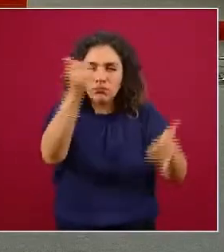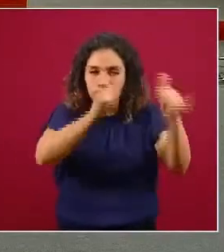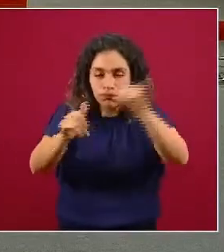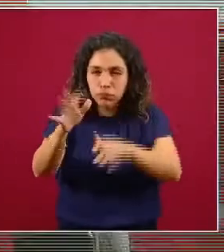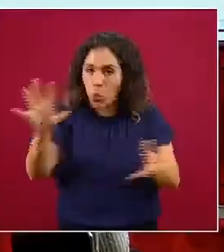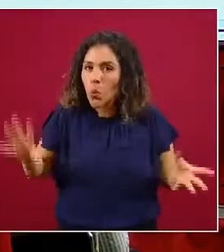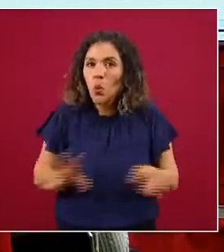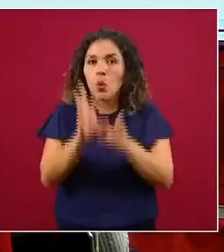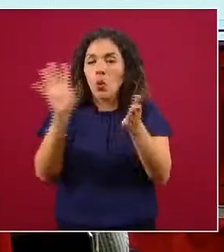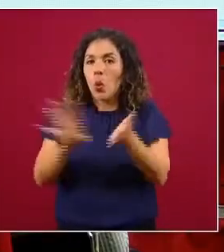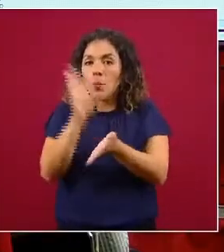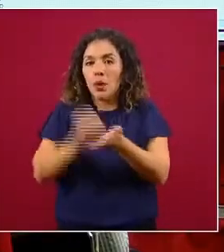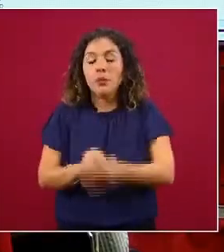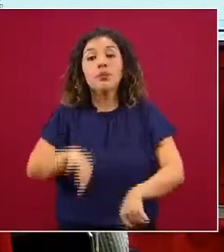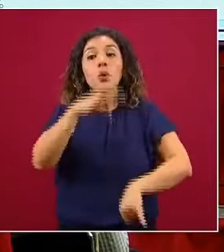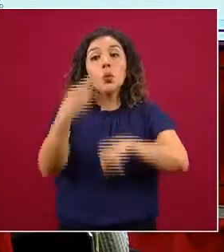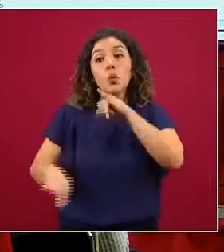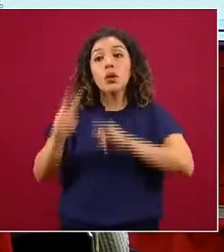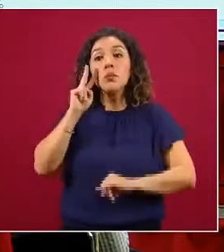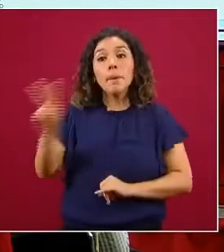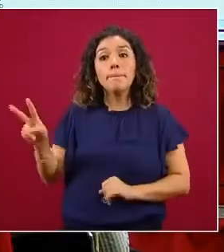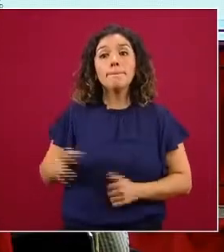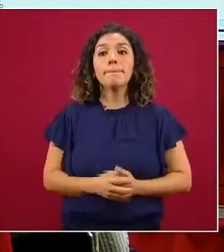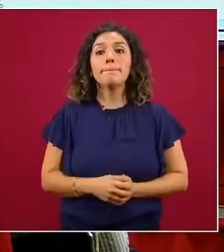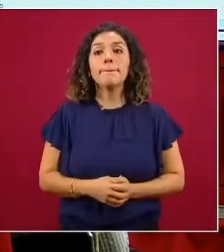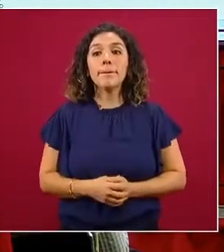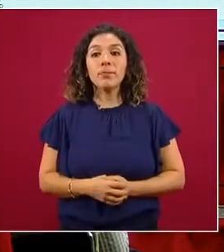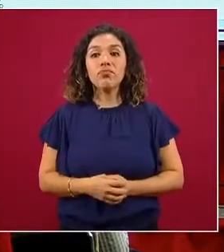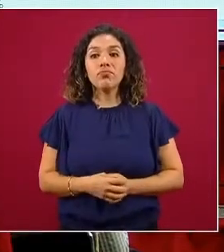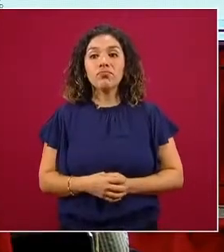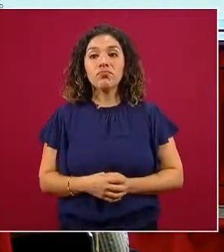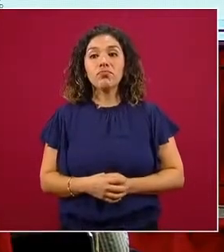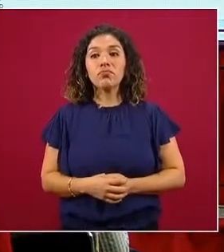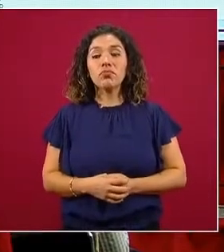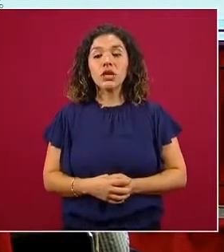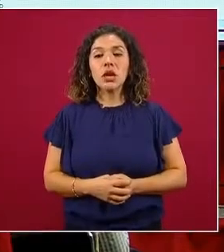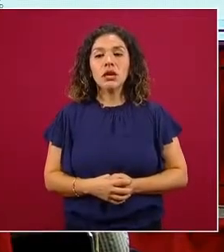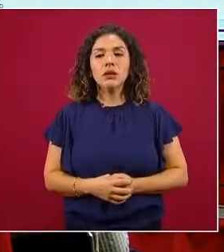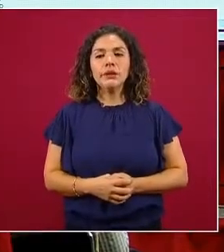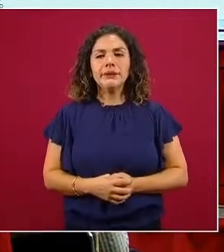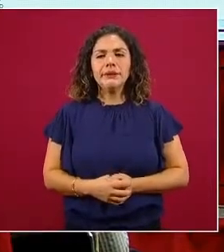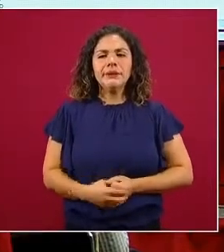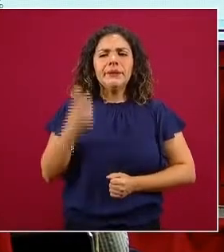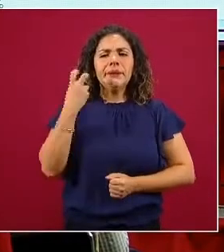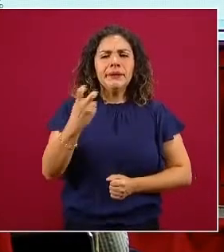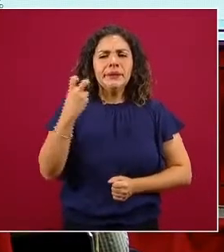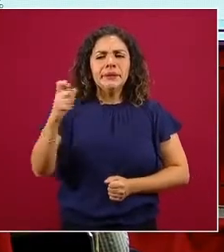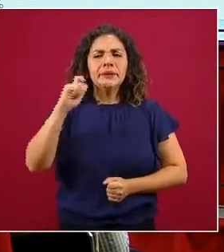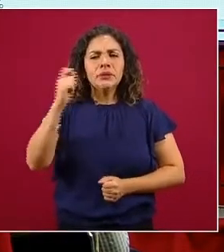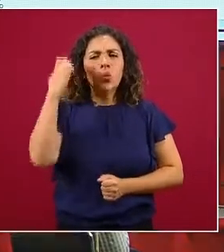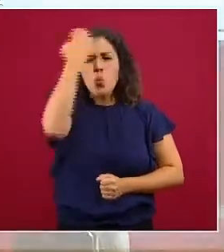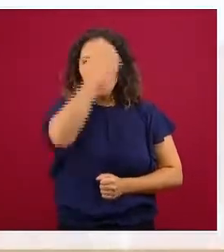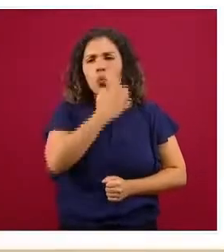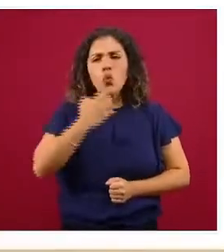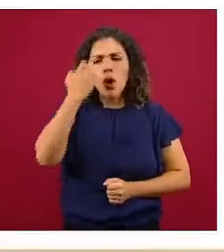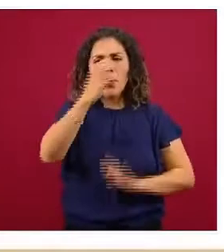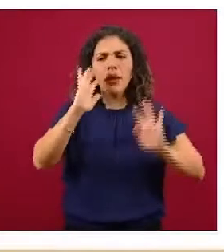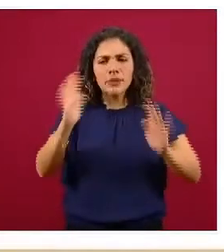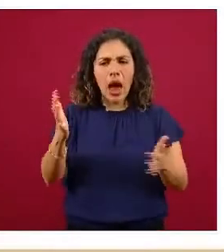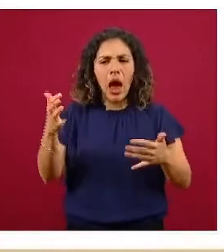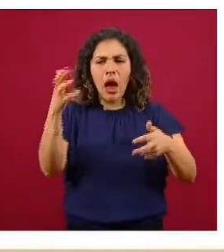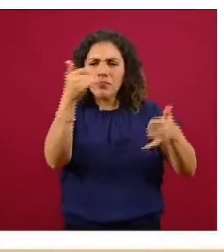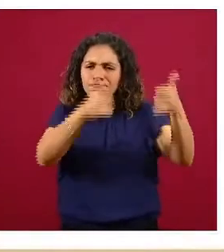Veamos la siguiente diapositiva, la última de este grupo. Aquí vemos precisamente todas estas pruebas que se han procesado,